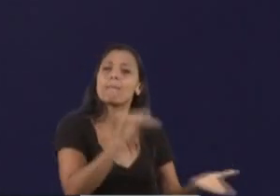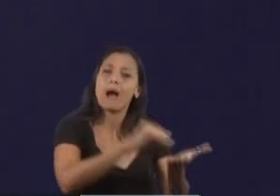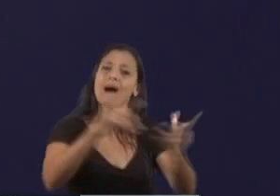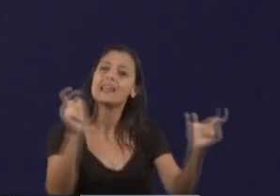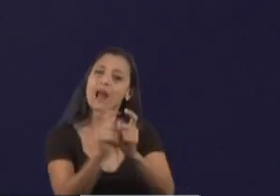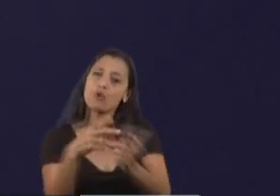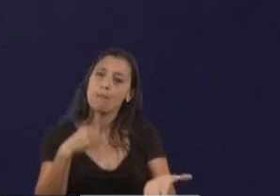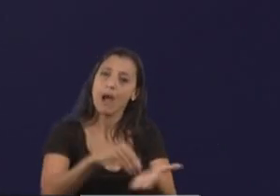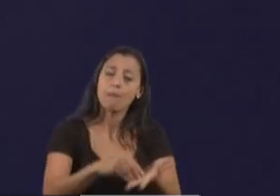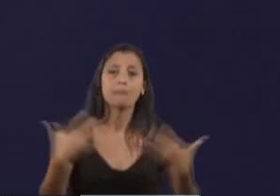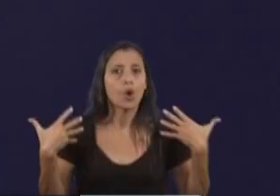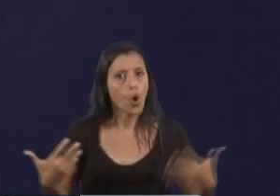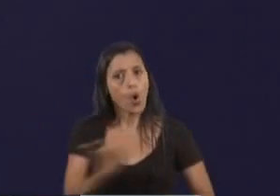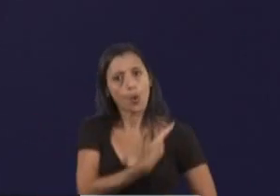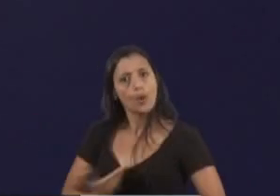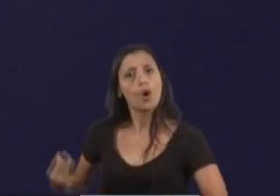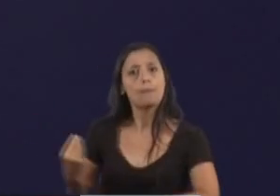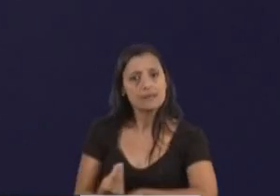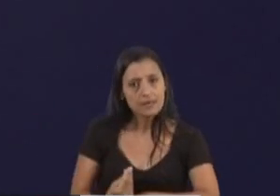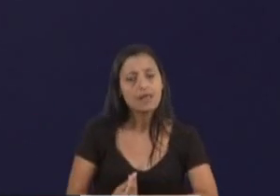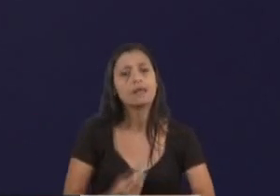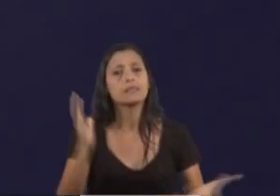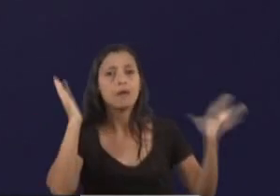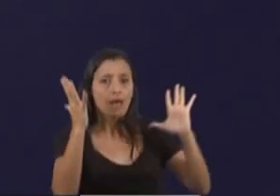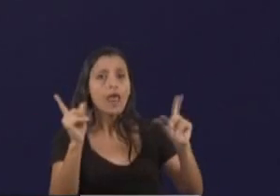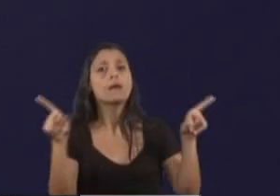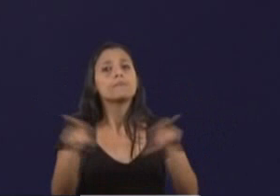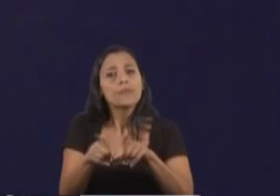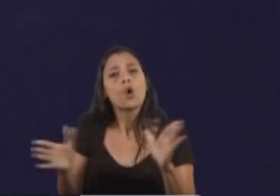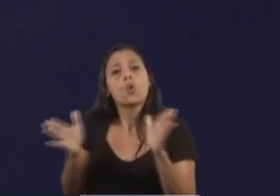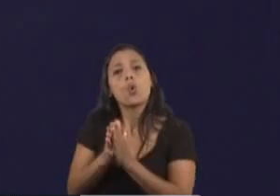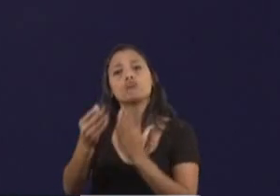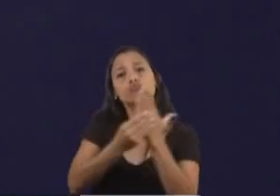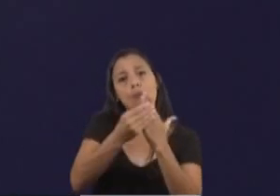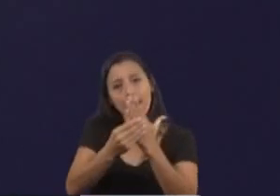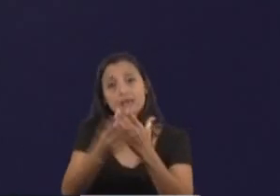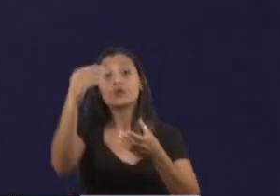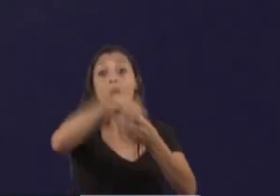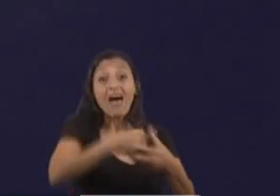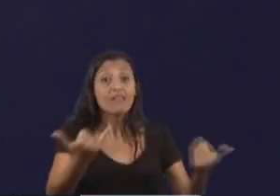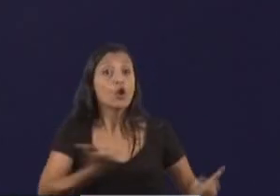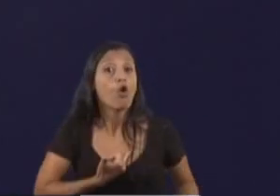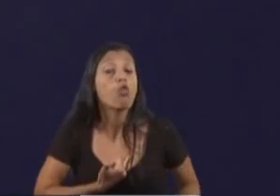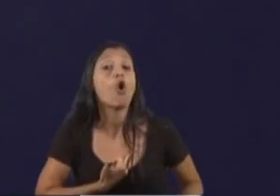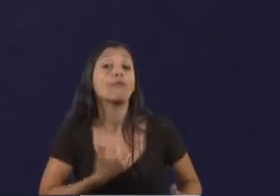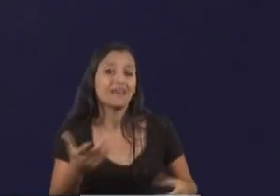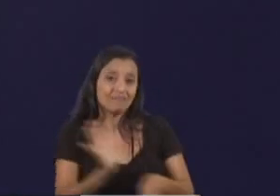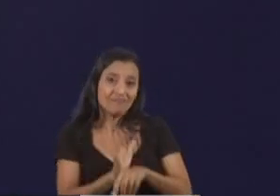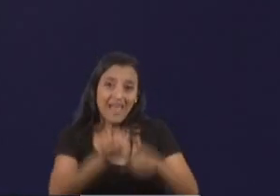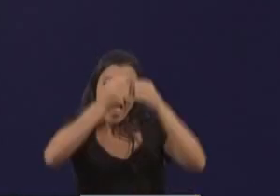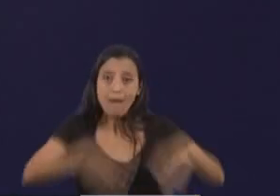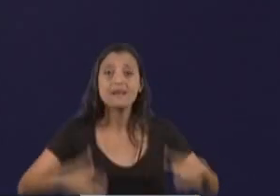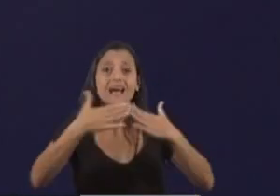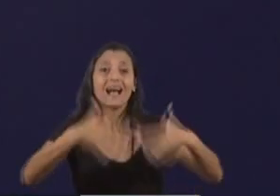supuesto el presidente y su gabinete va a salir desde Casa Rosada hacia el Congreso, tal como ocurrió el